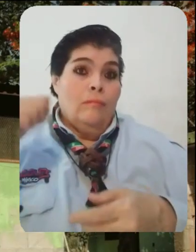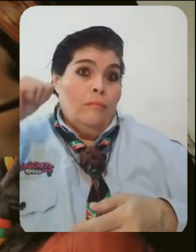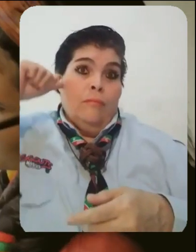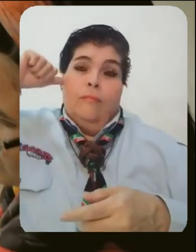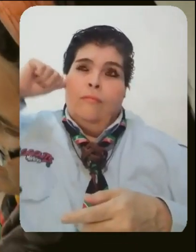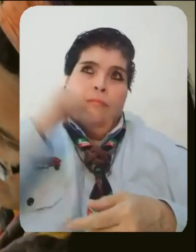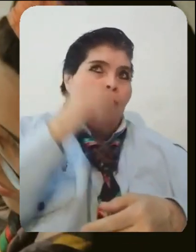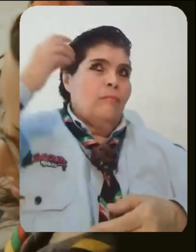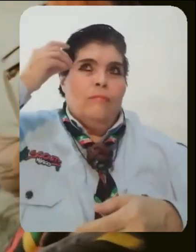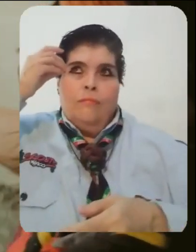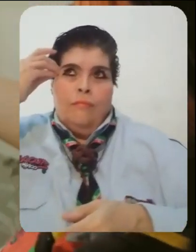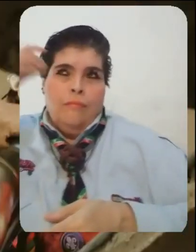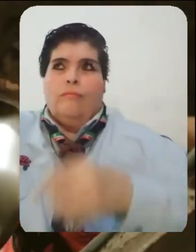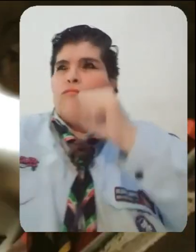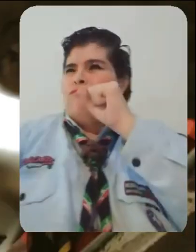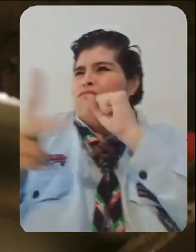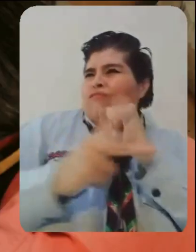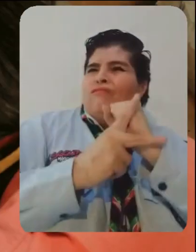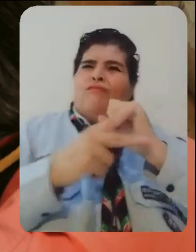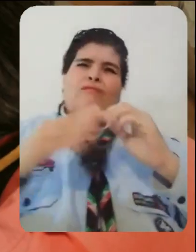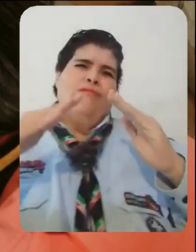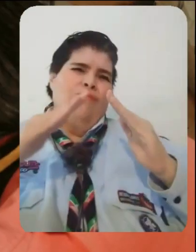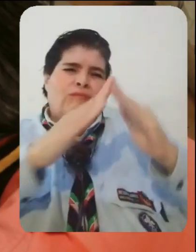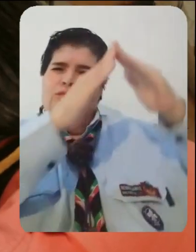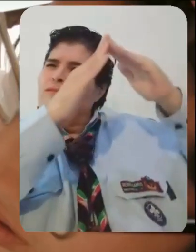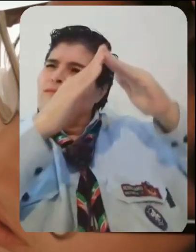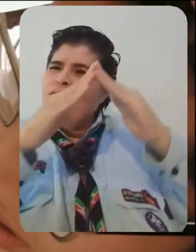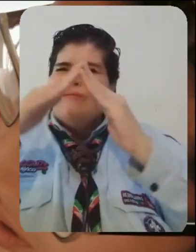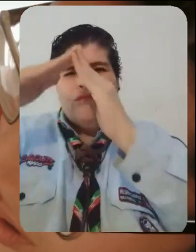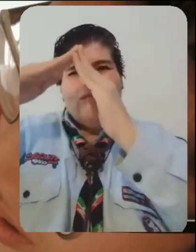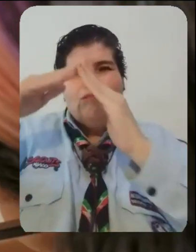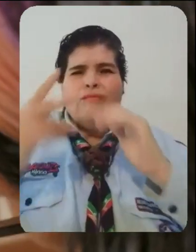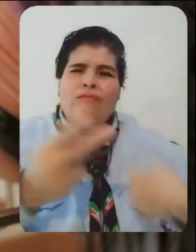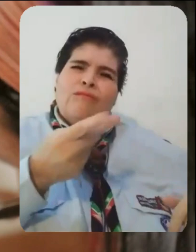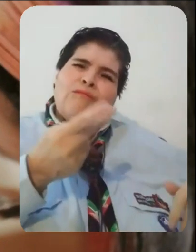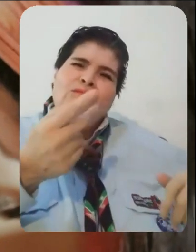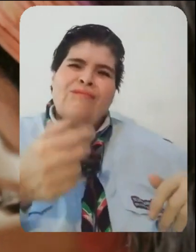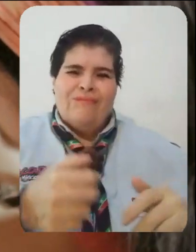Cuando nos necesite Dios, la patria, el hogar.